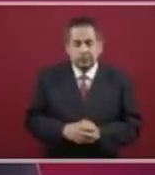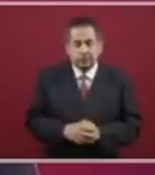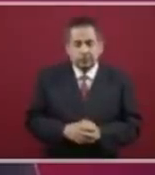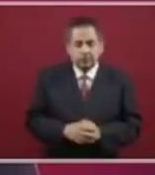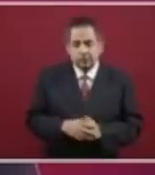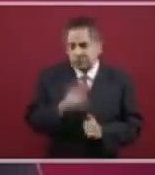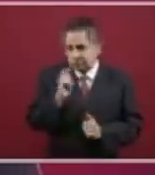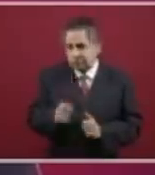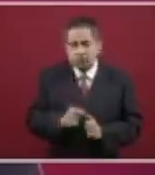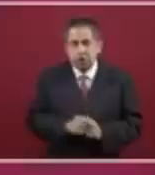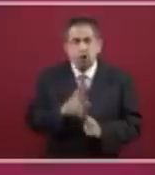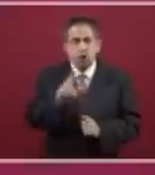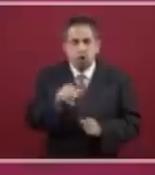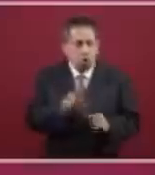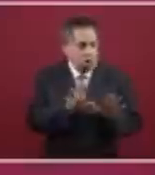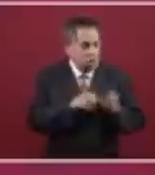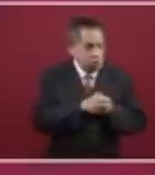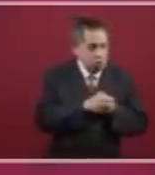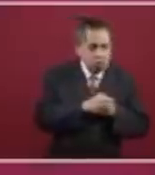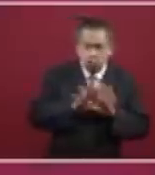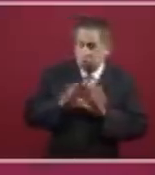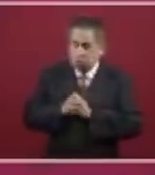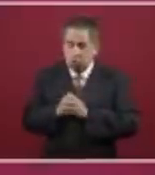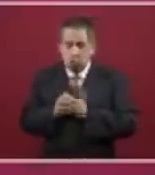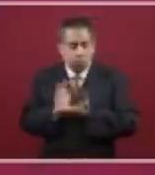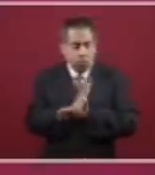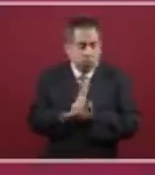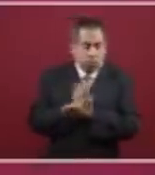O sea, no al sectarismo.